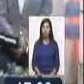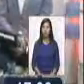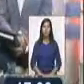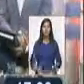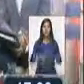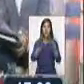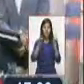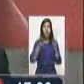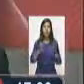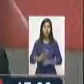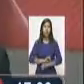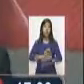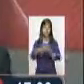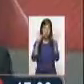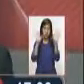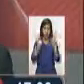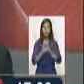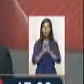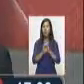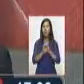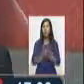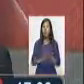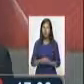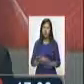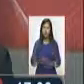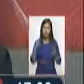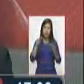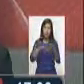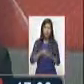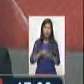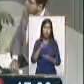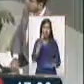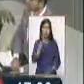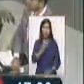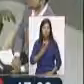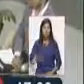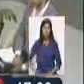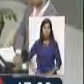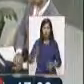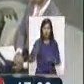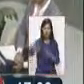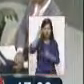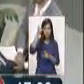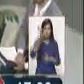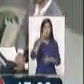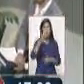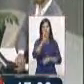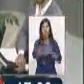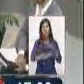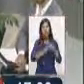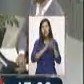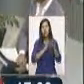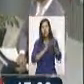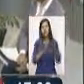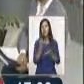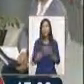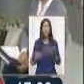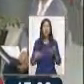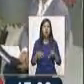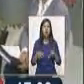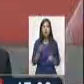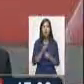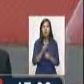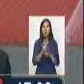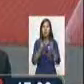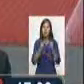La consulta fue clara. De darse virtualmente 5 años más de gobierno, ¿qué tareas son las pendientes para los actuales mandatarios? Y estas son